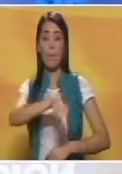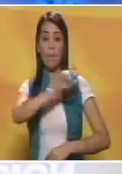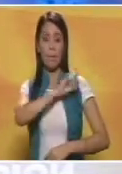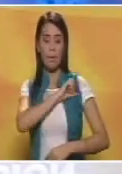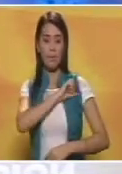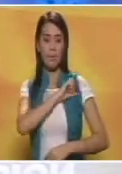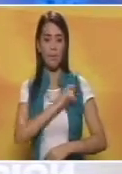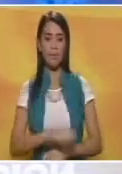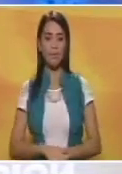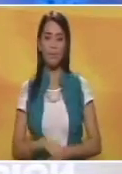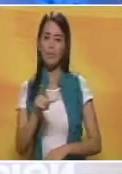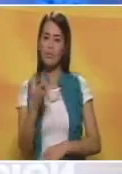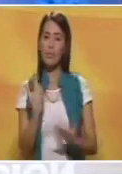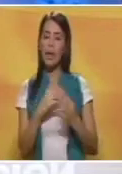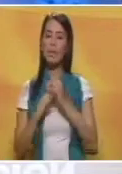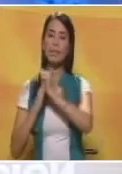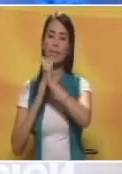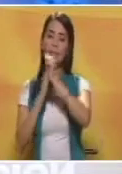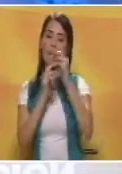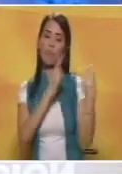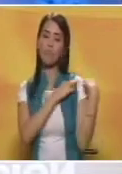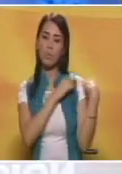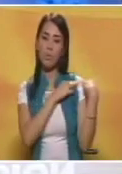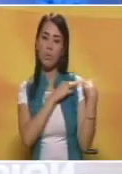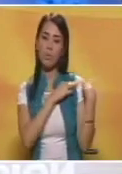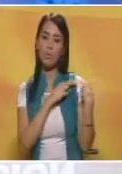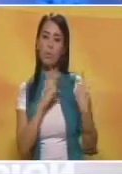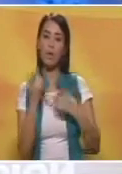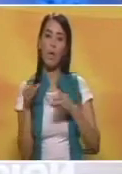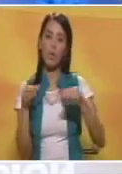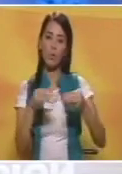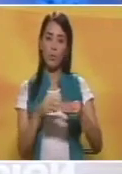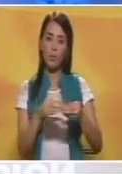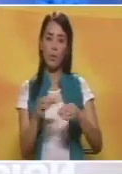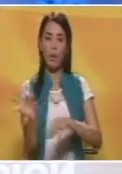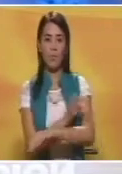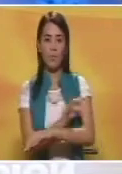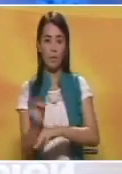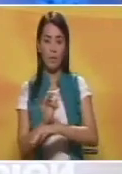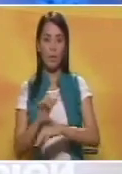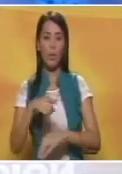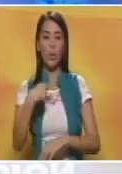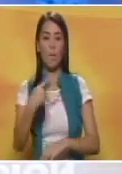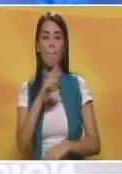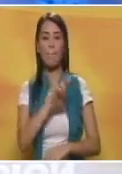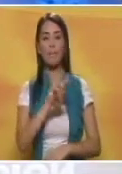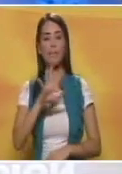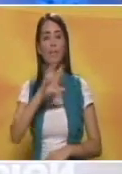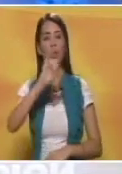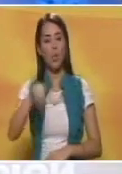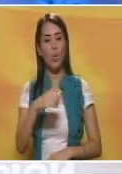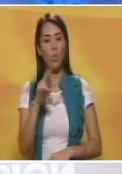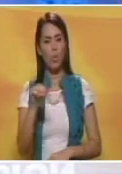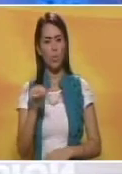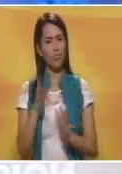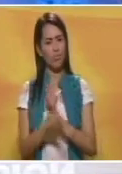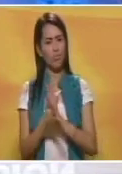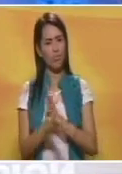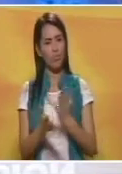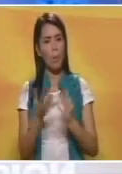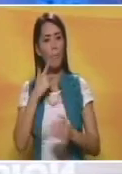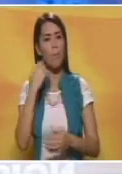emera dirigirá a una de las delegaciones que enviará el bloque a la frontera a partir del próximo 25 de junio esto para